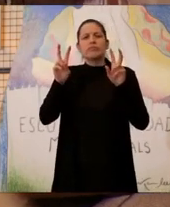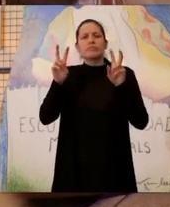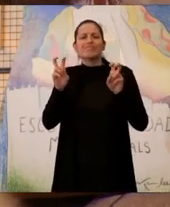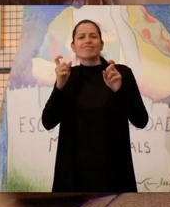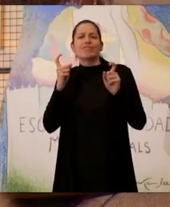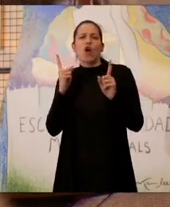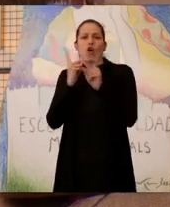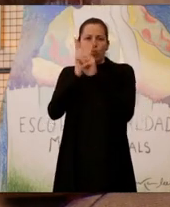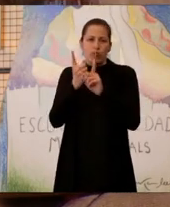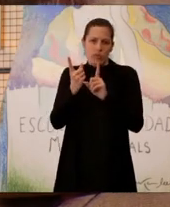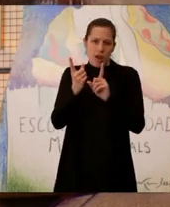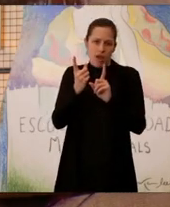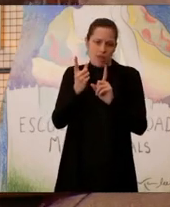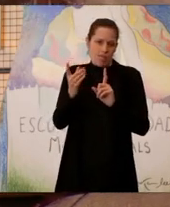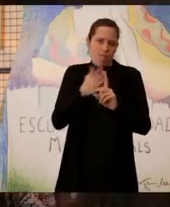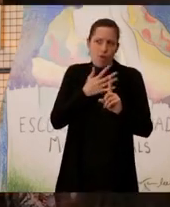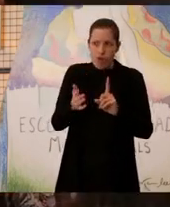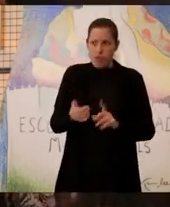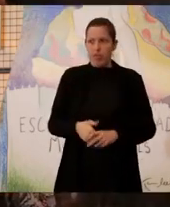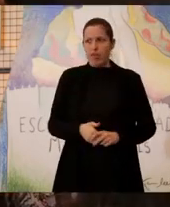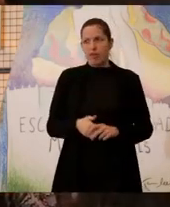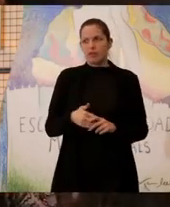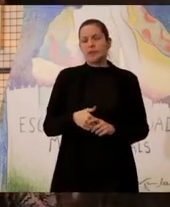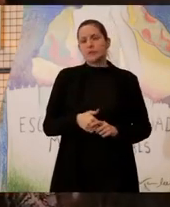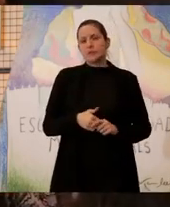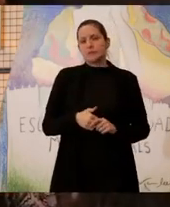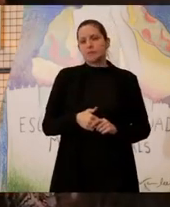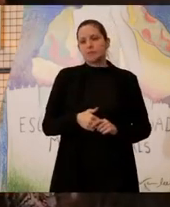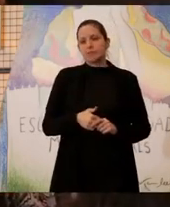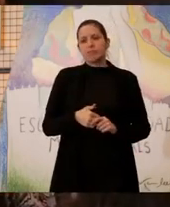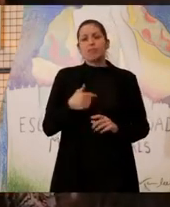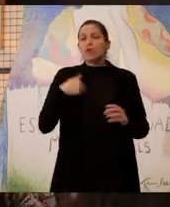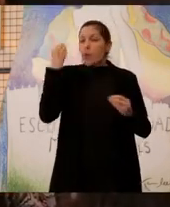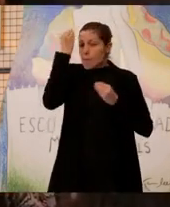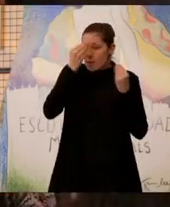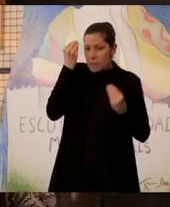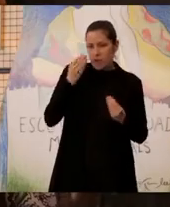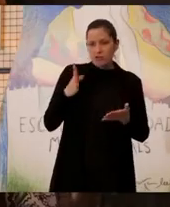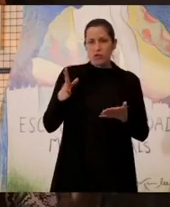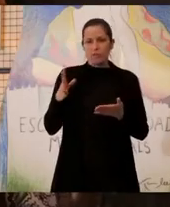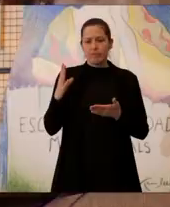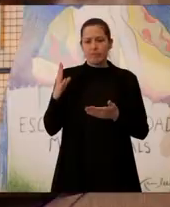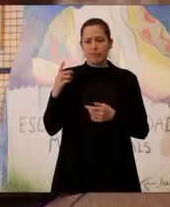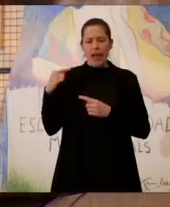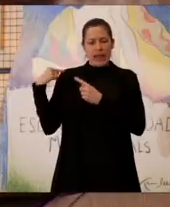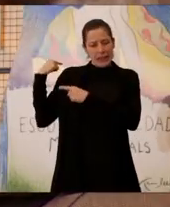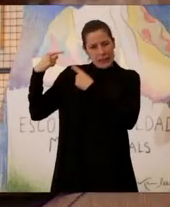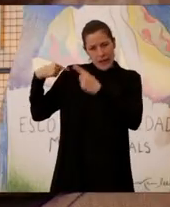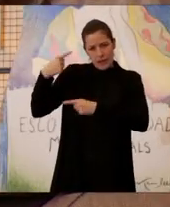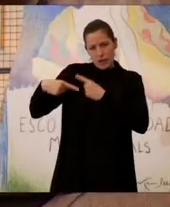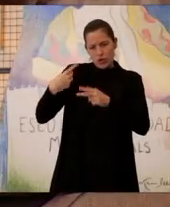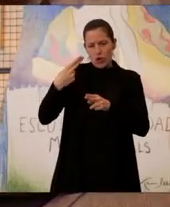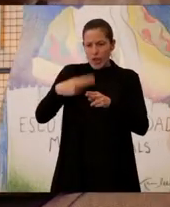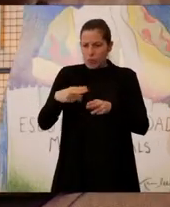no Beatriz me mira porque creo que piensa lo mismo o sea si toda si toda nuestra trayectoria política fuera